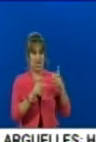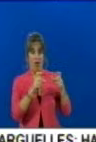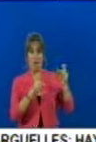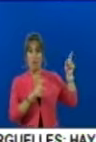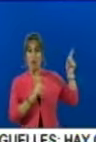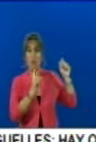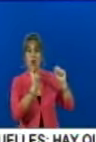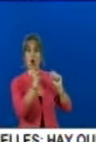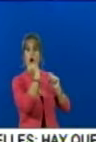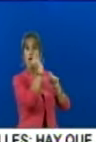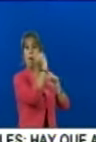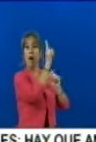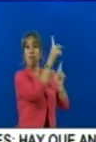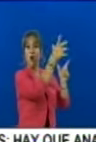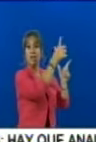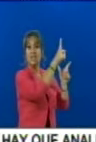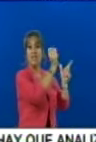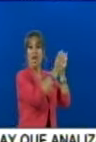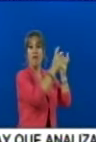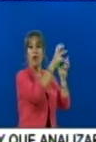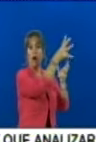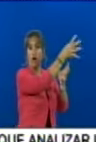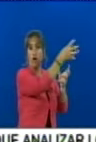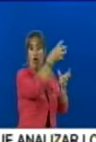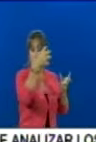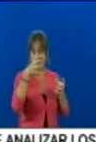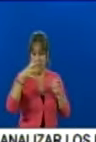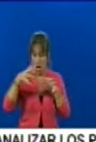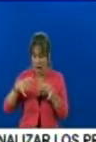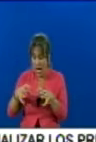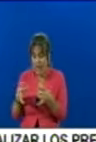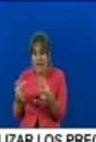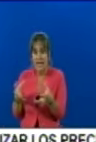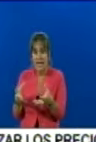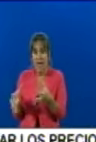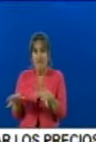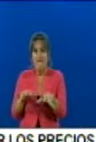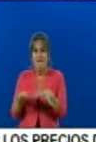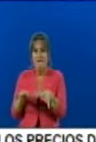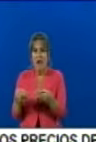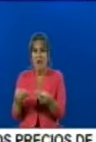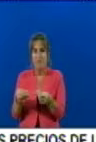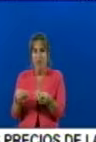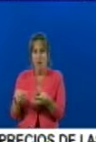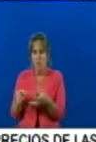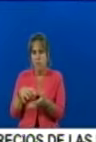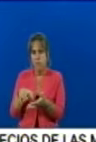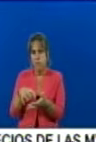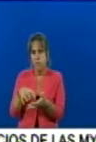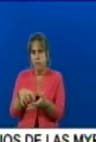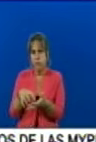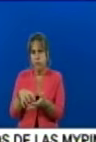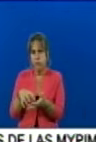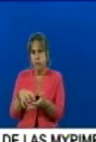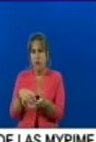hemos comprado un nivel de maicena bastante significativo y con este con esta materia prima se